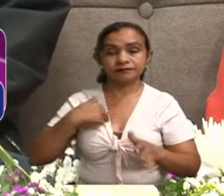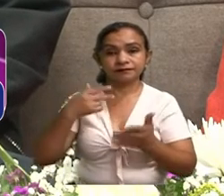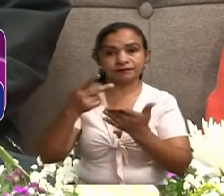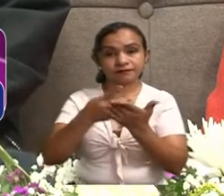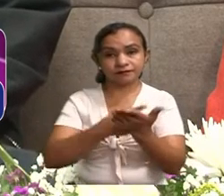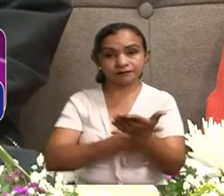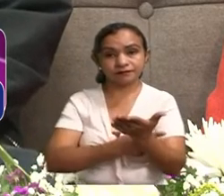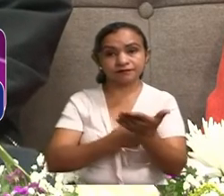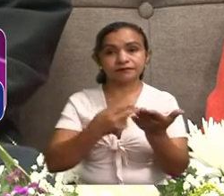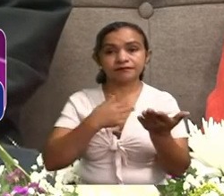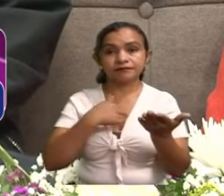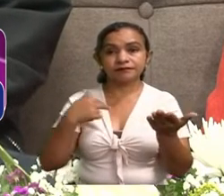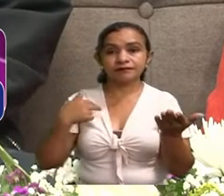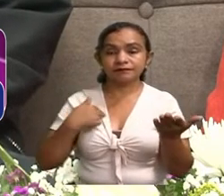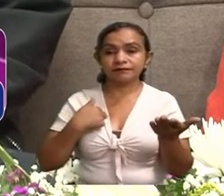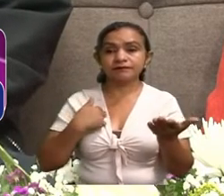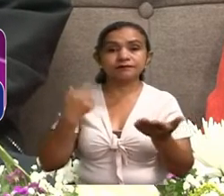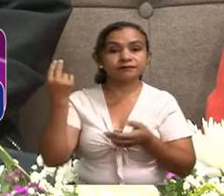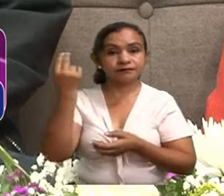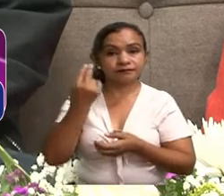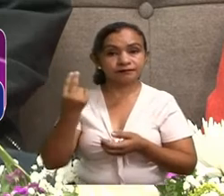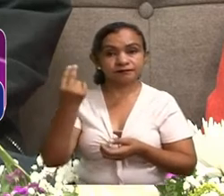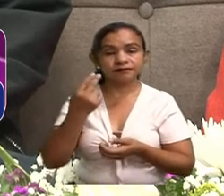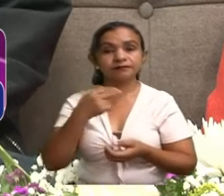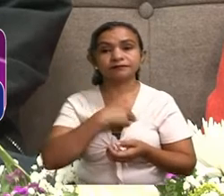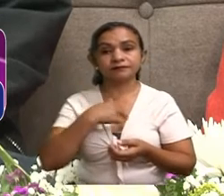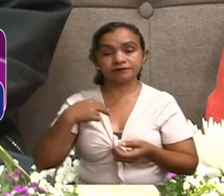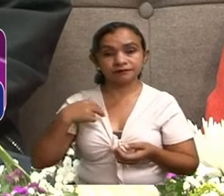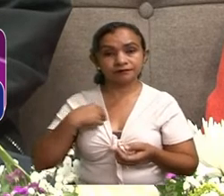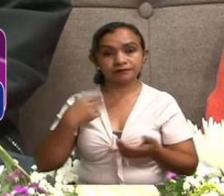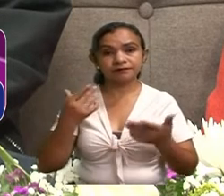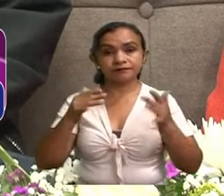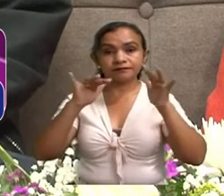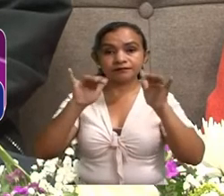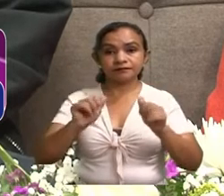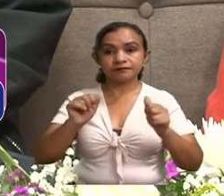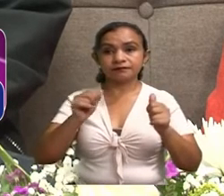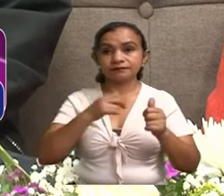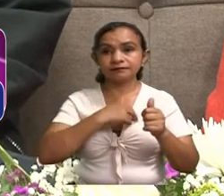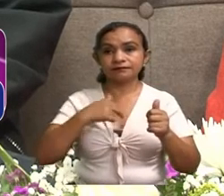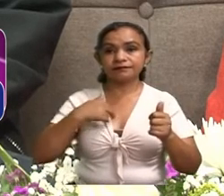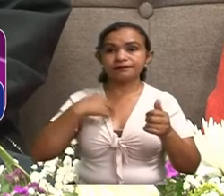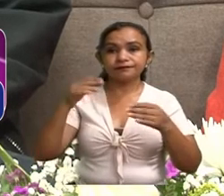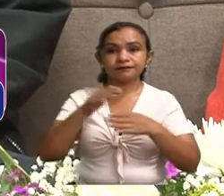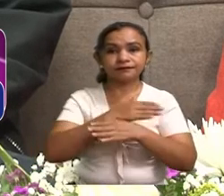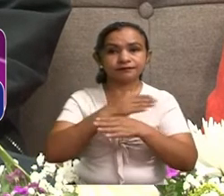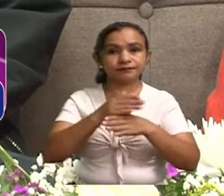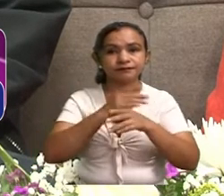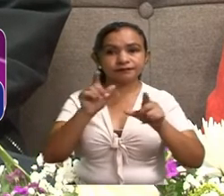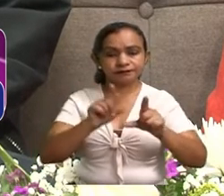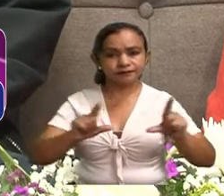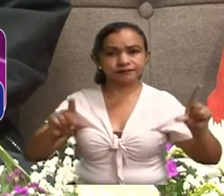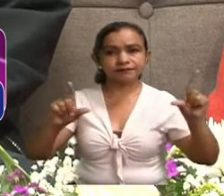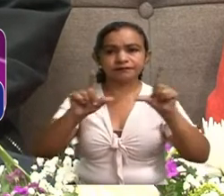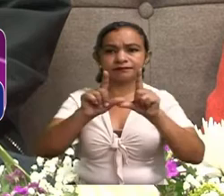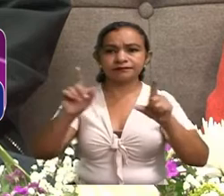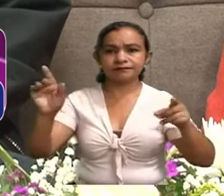al sistema que se va a implementar, que se va a ejecutar ya concretamente en las comunidades. Entonces tenemos proveedores